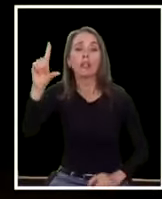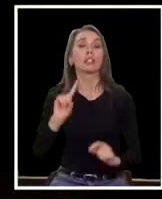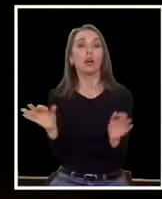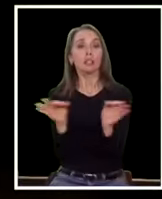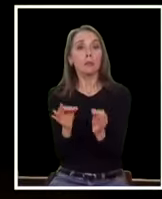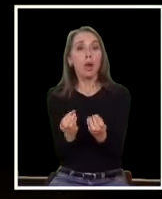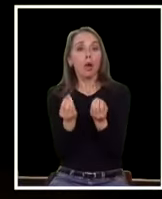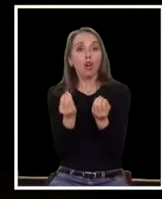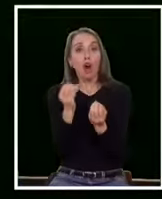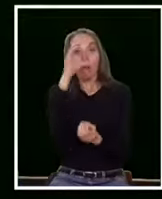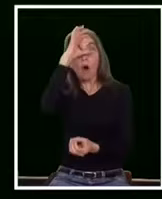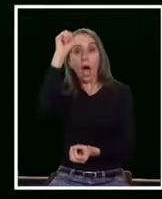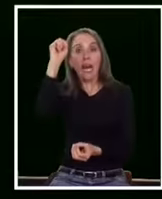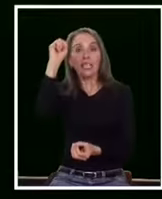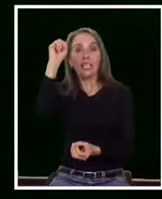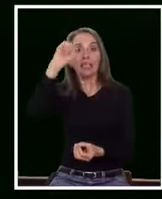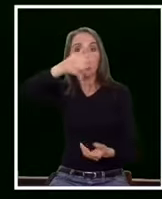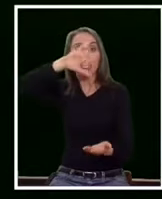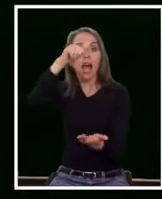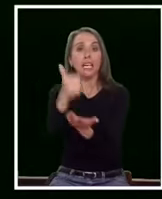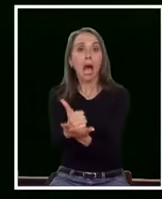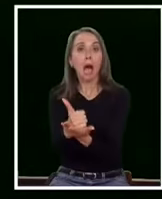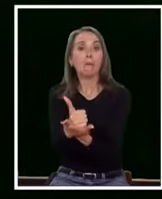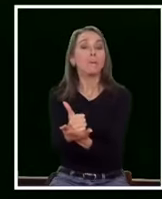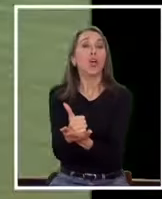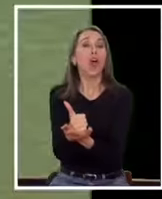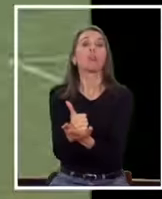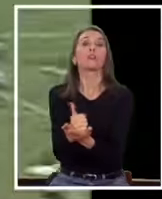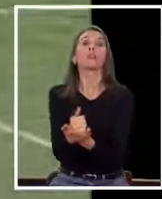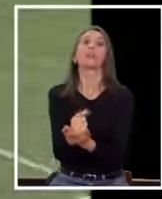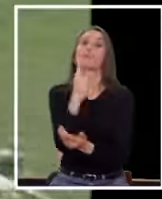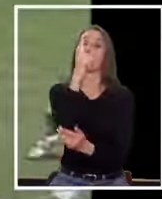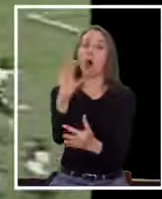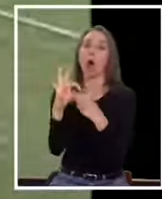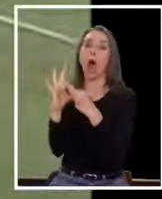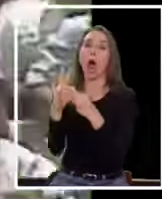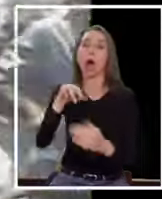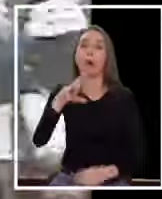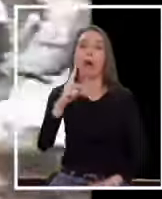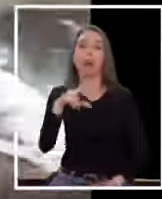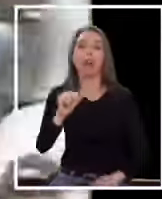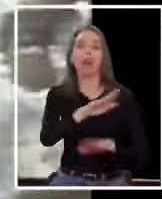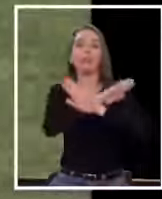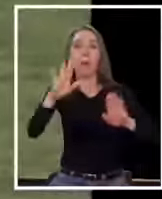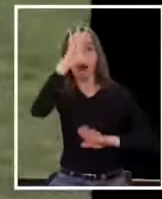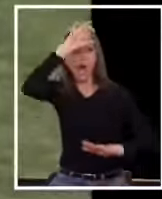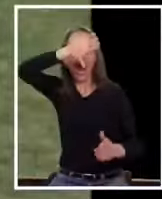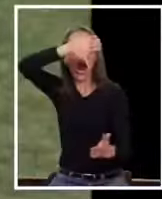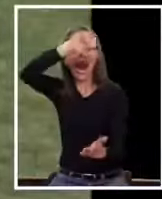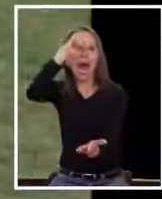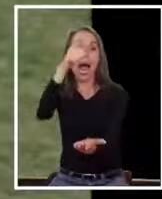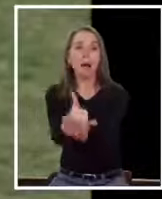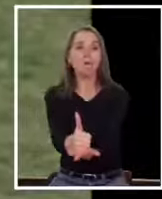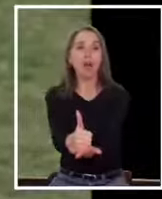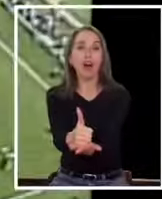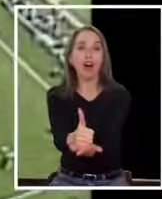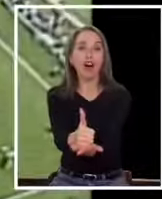explica que Argentina haya salido campeón sin Maradona. Terminó el partido, Argentina campeón.